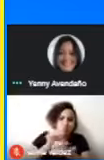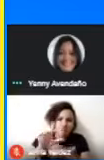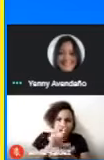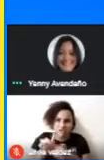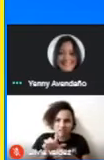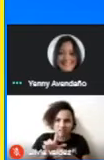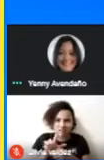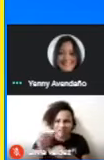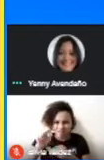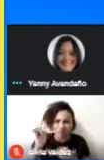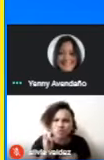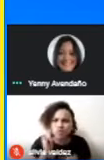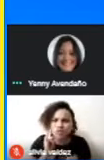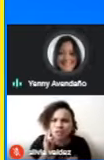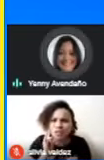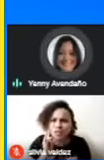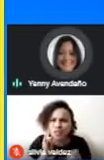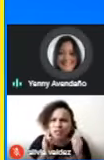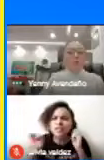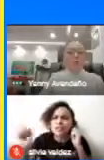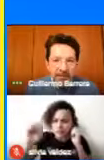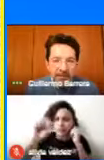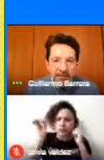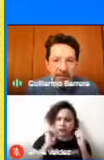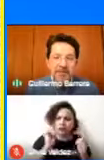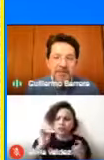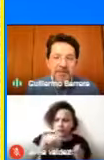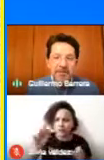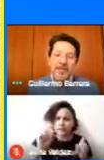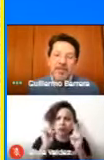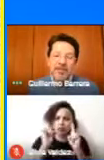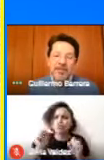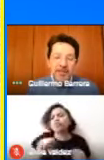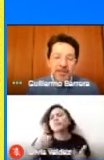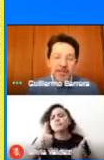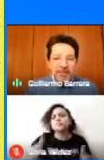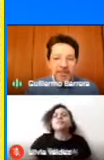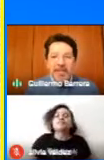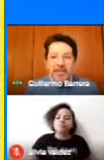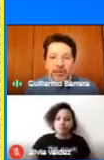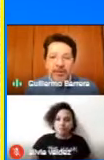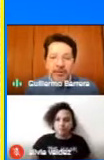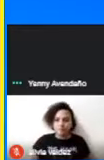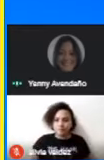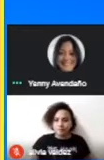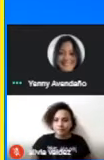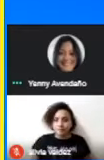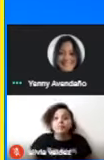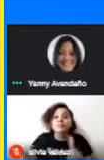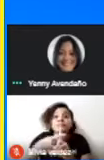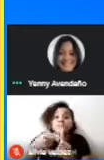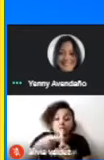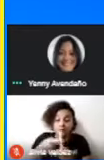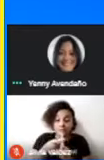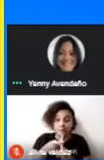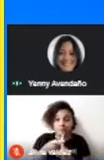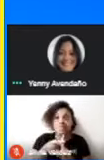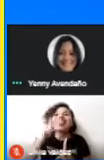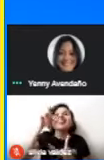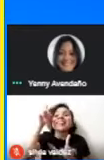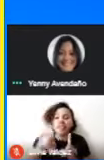¿Sí me escuchan? Perfecto, te estamos escuchando. Bien, entonces, perfecto. Listo, entonces, primero,